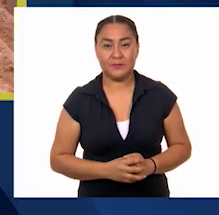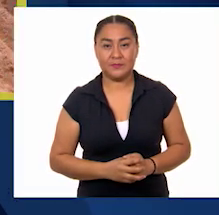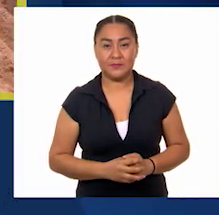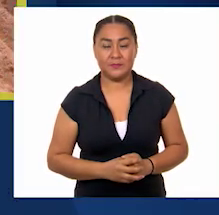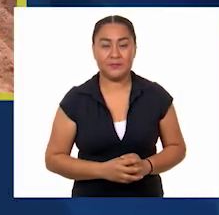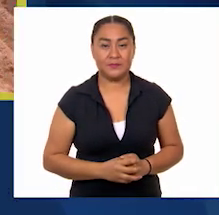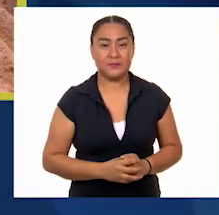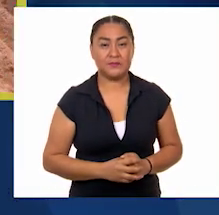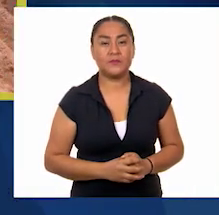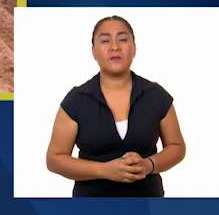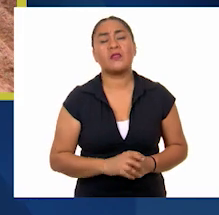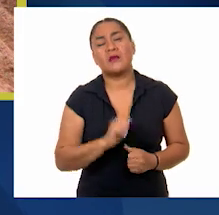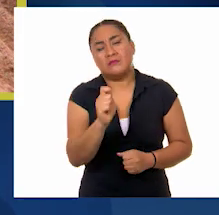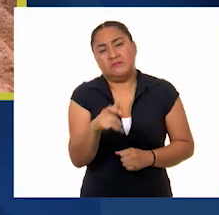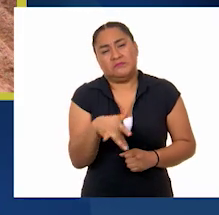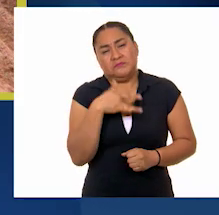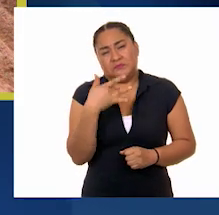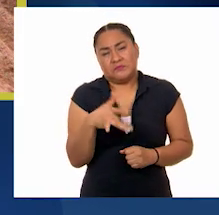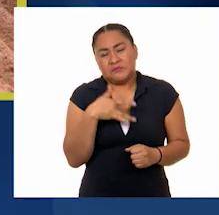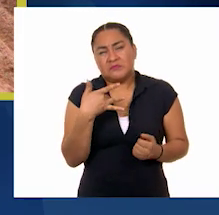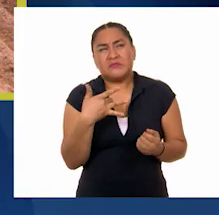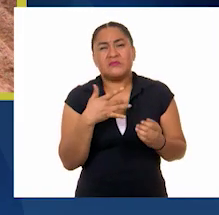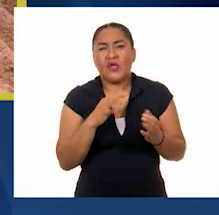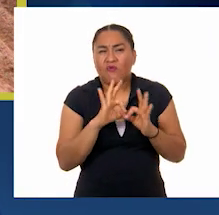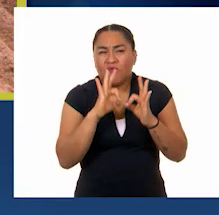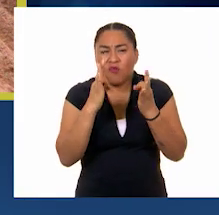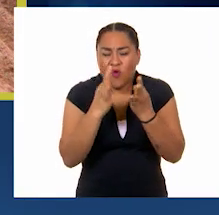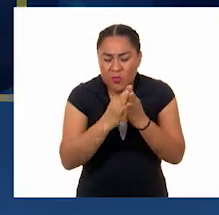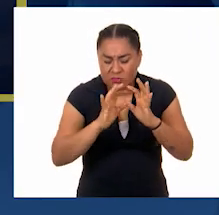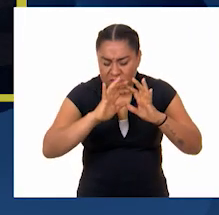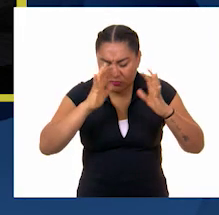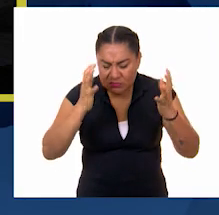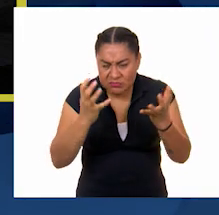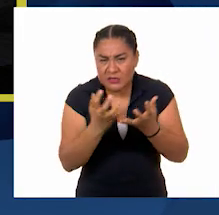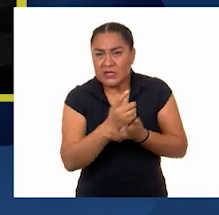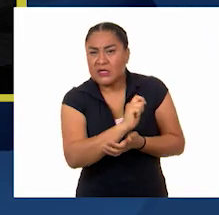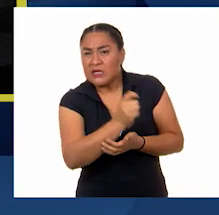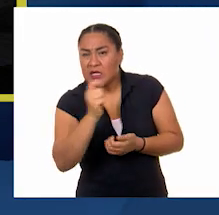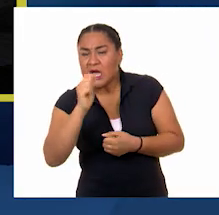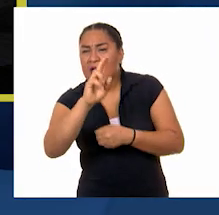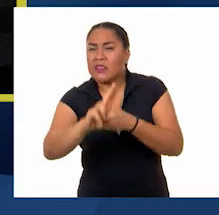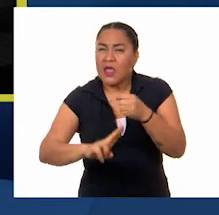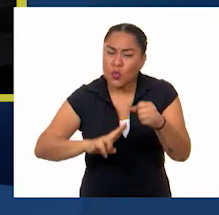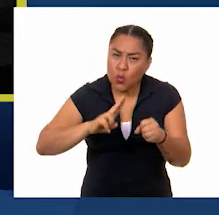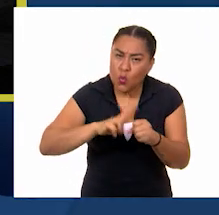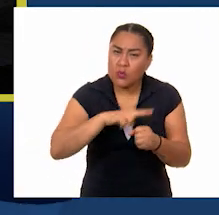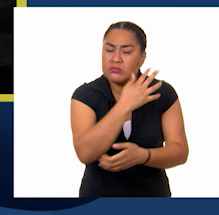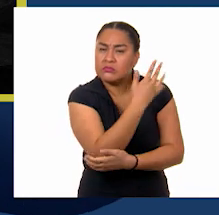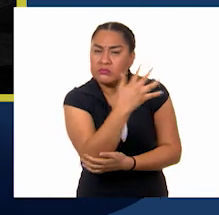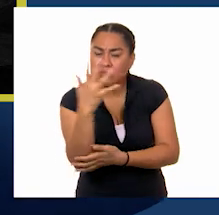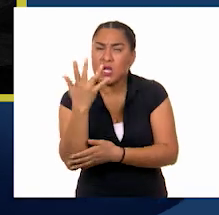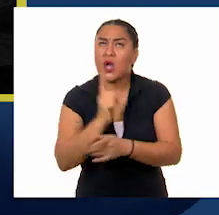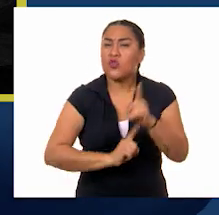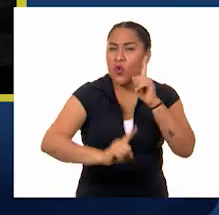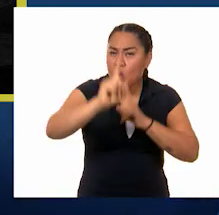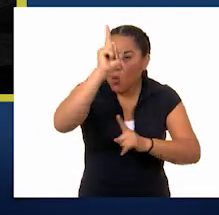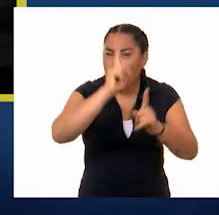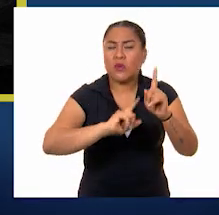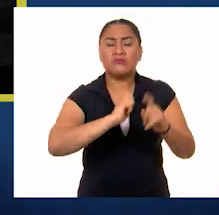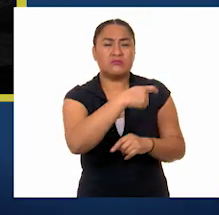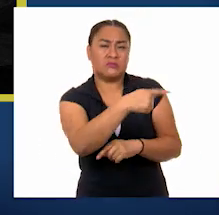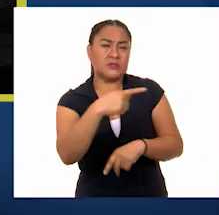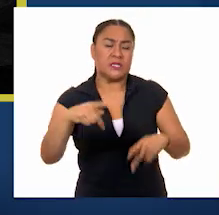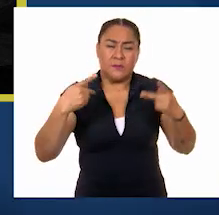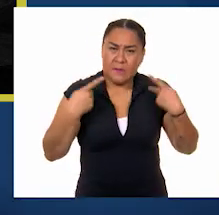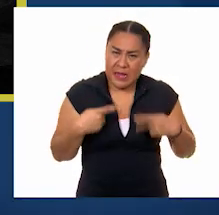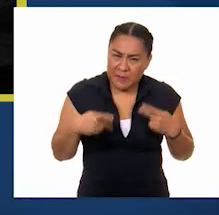La concepción de la forma que tiene el cosmos, de la naturaleza, de los dioses, de la condición de los seres humanos y